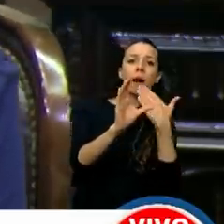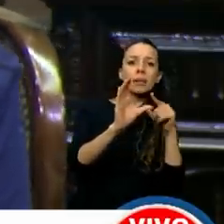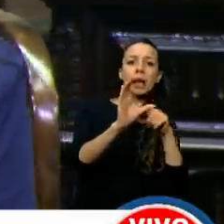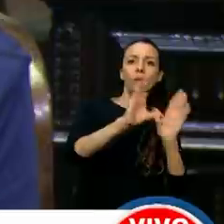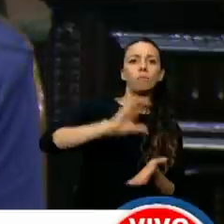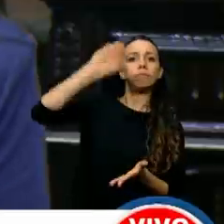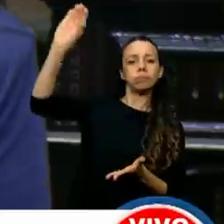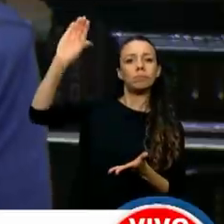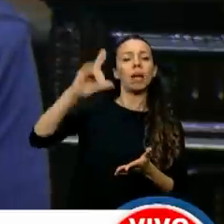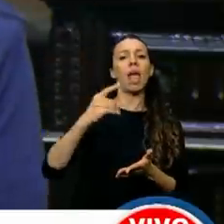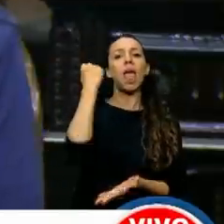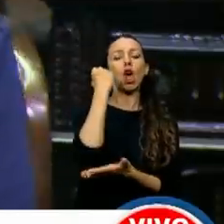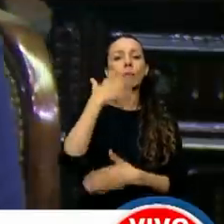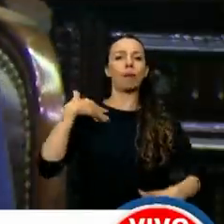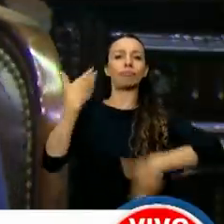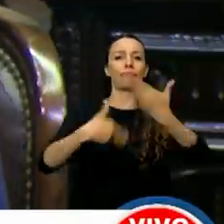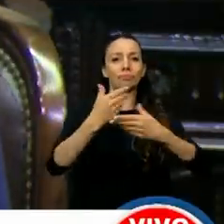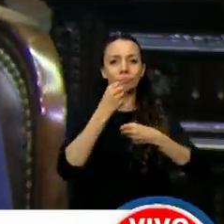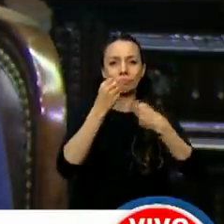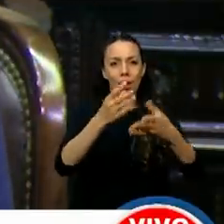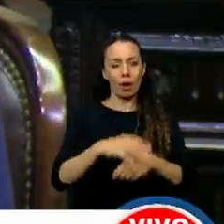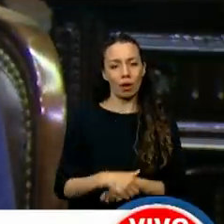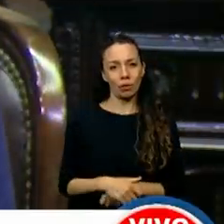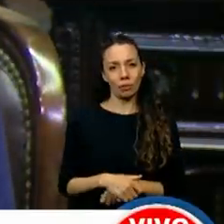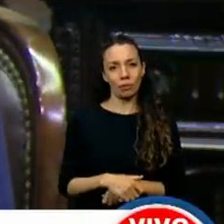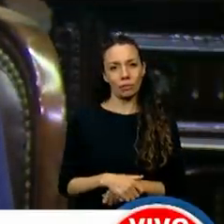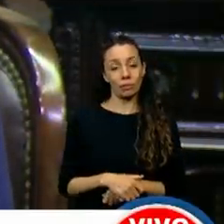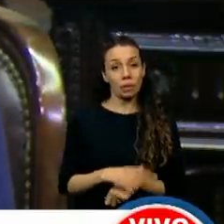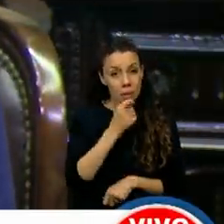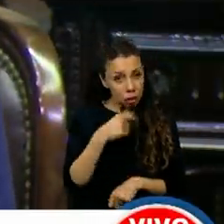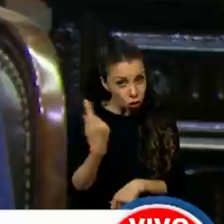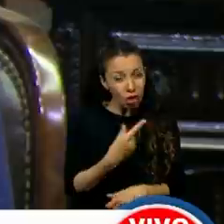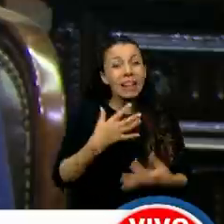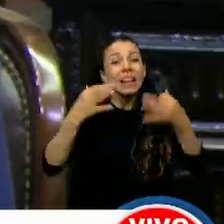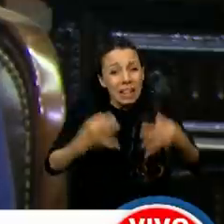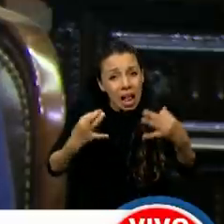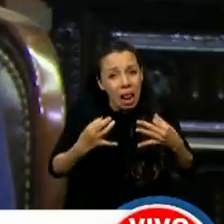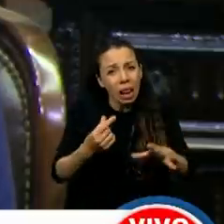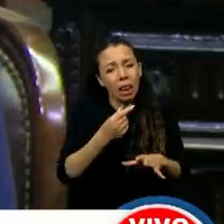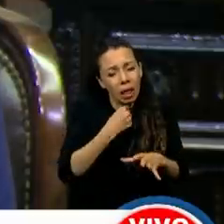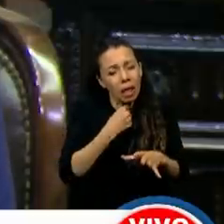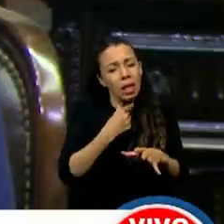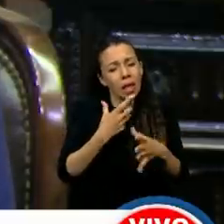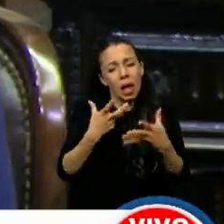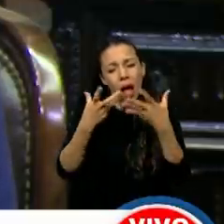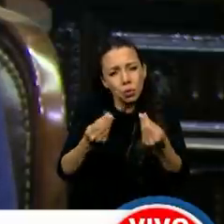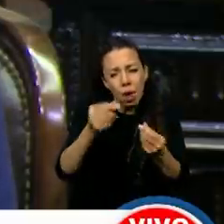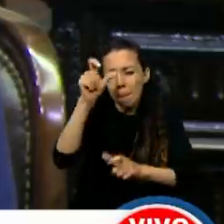economía si realmente queremos ayudar a que la población tenga